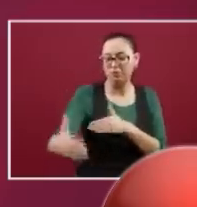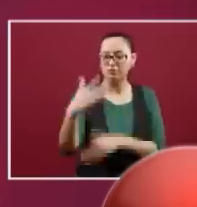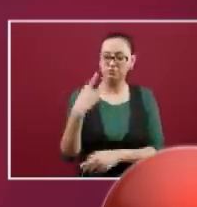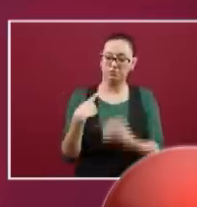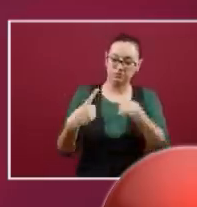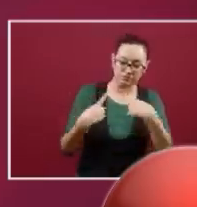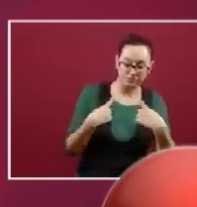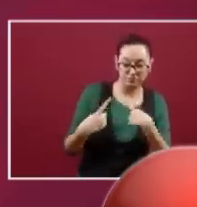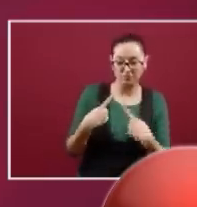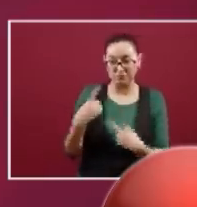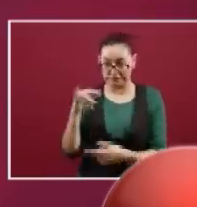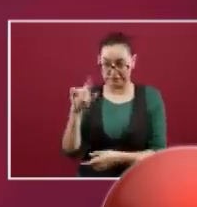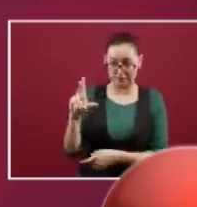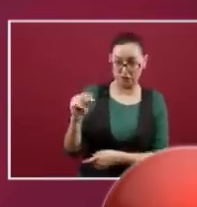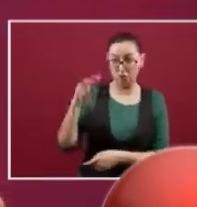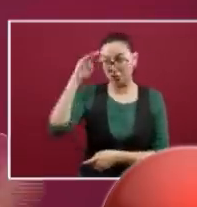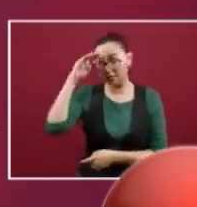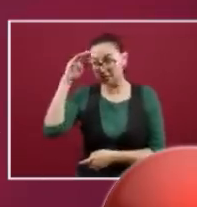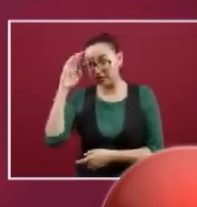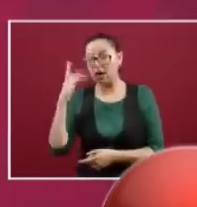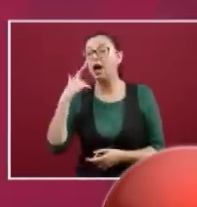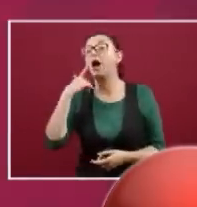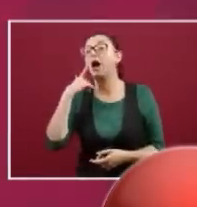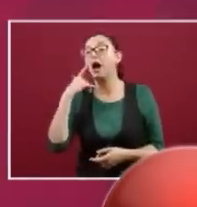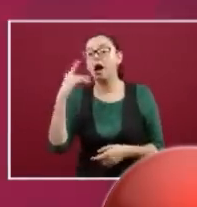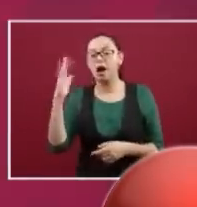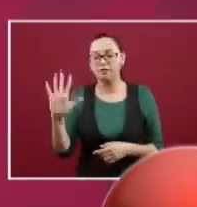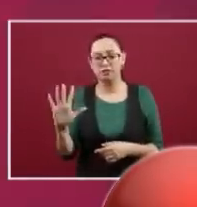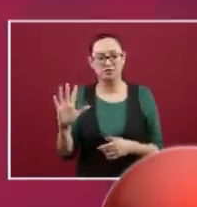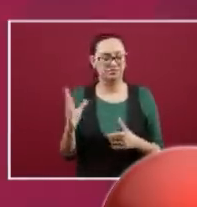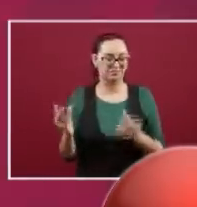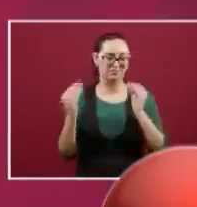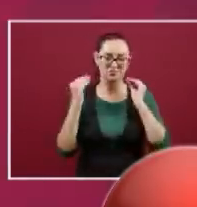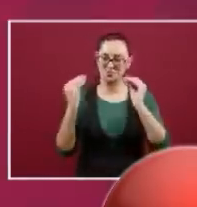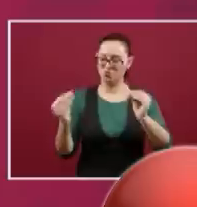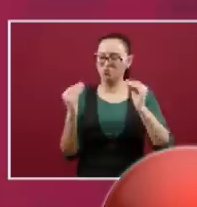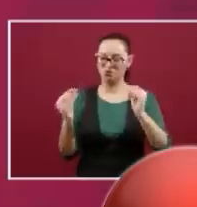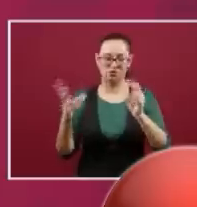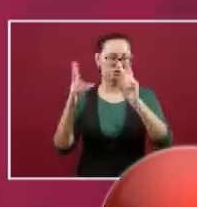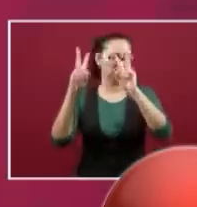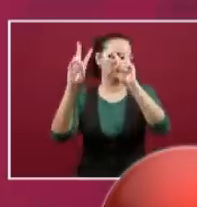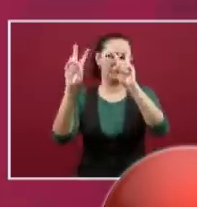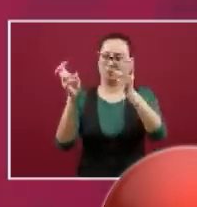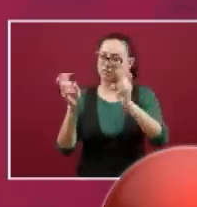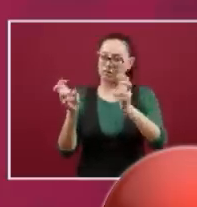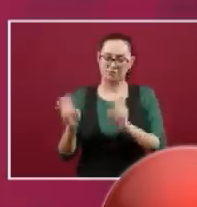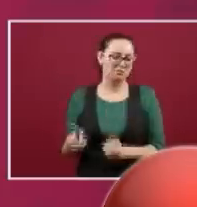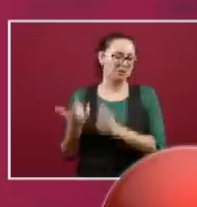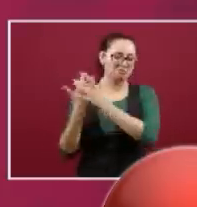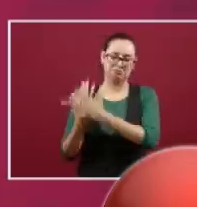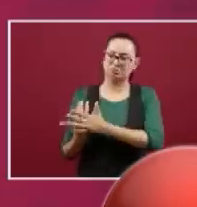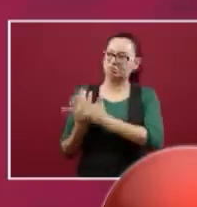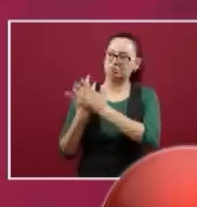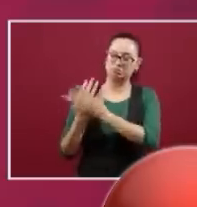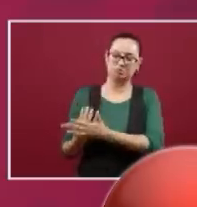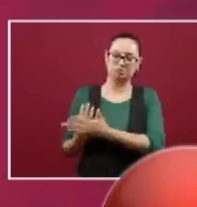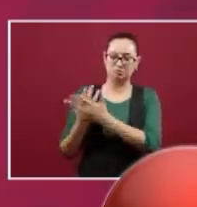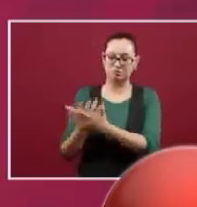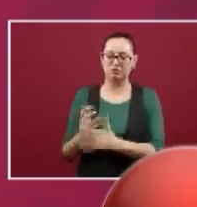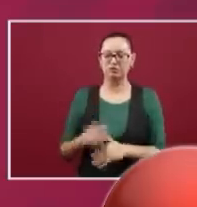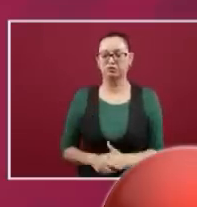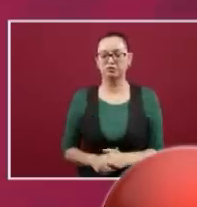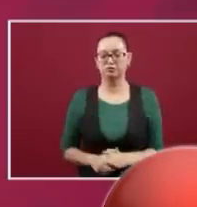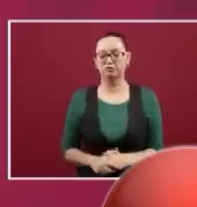cabo estas reformas. Tenemos temas pendientes. Por ejemplo, no